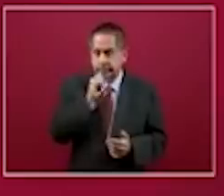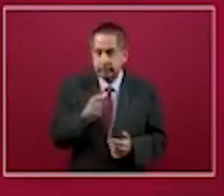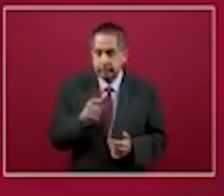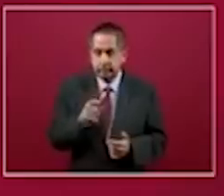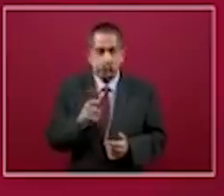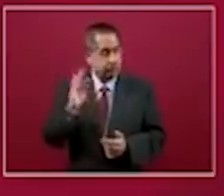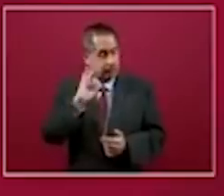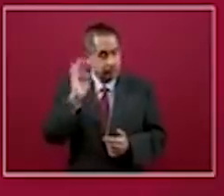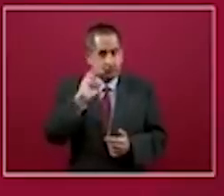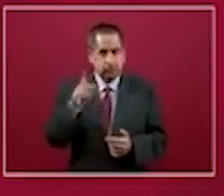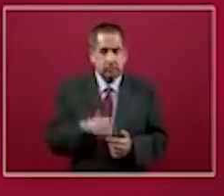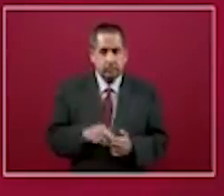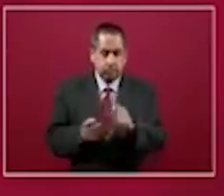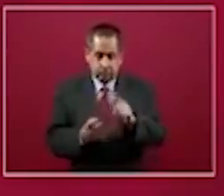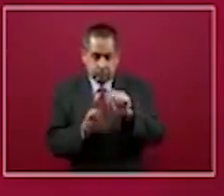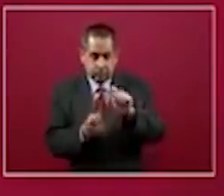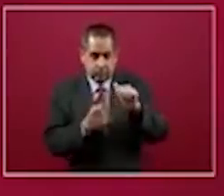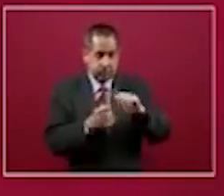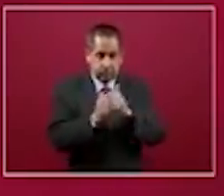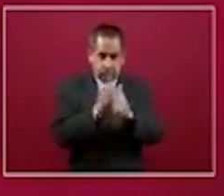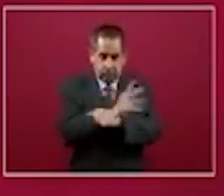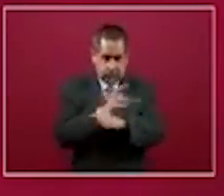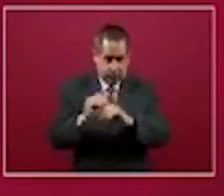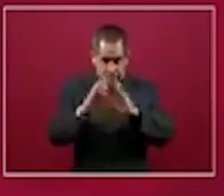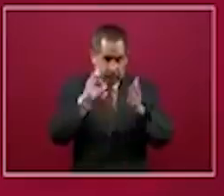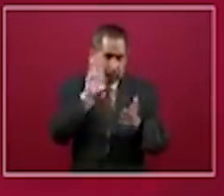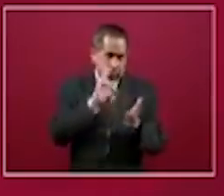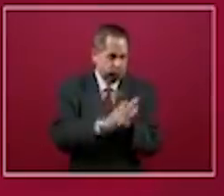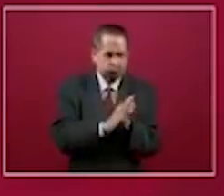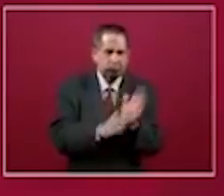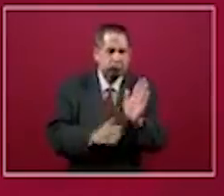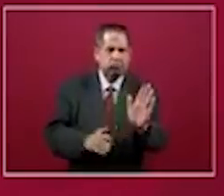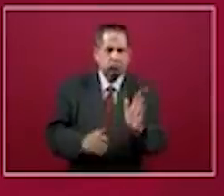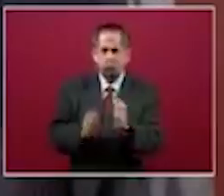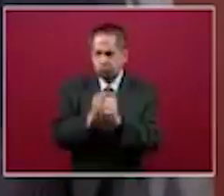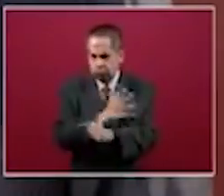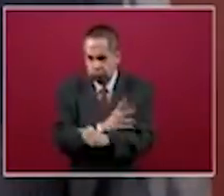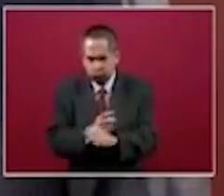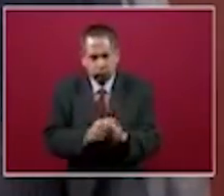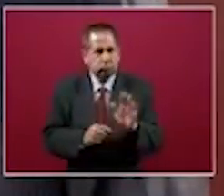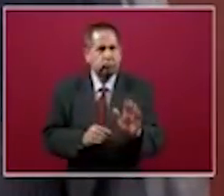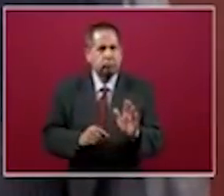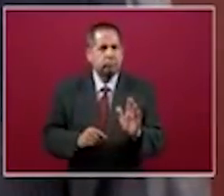si se manejan esas cuotas con transparencia, con honestidad.